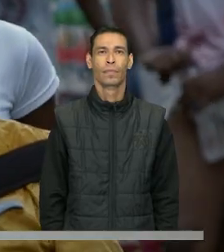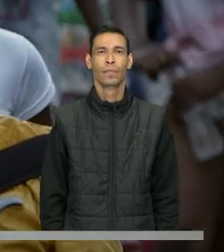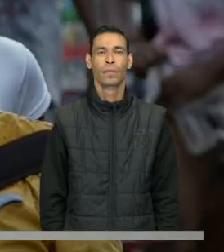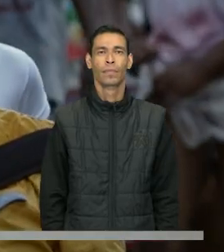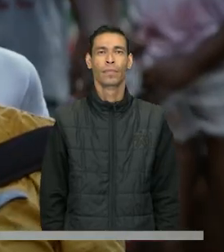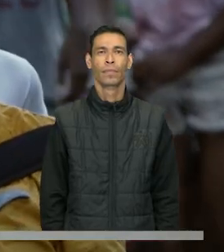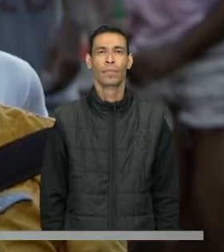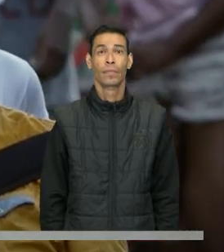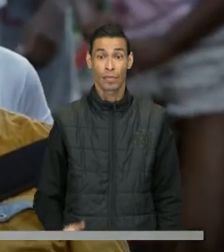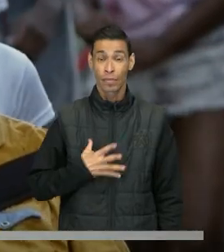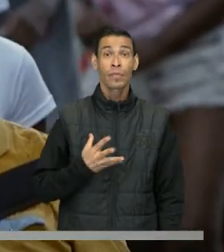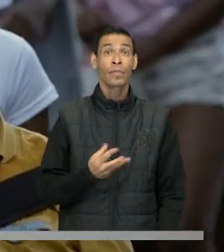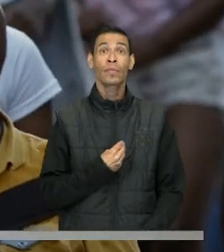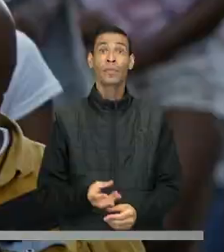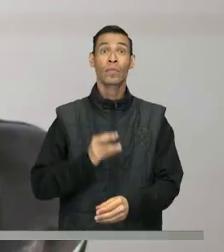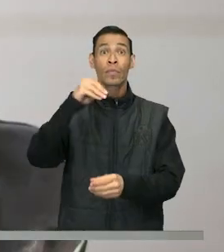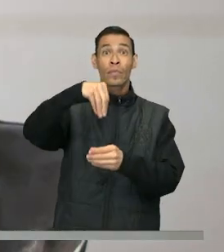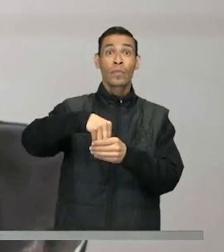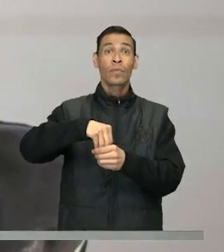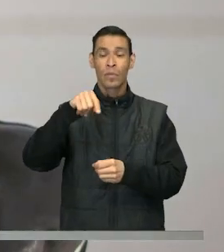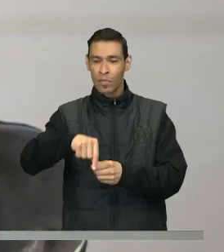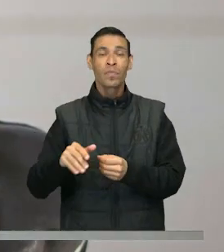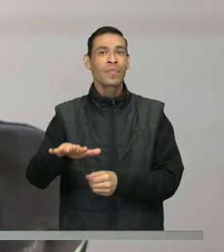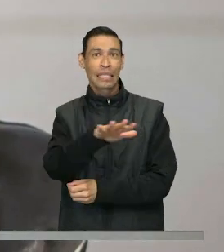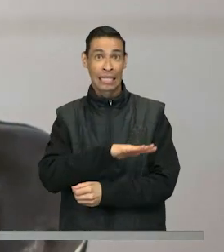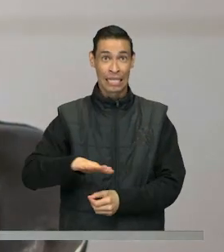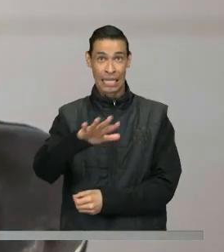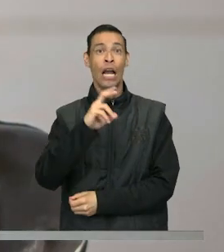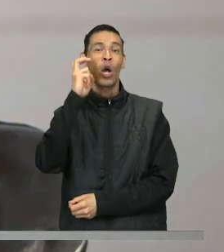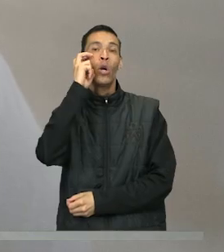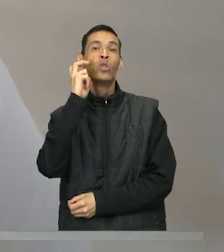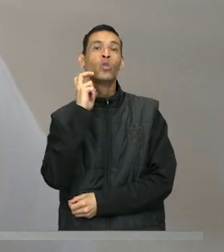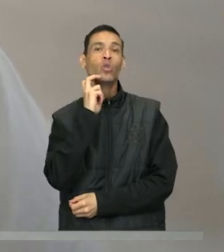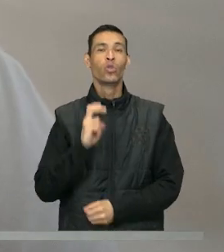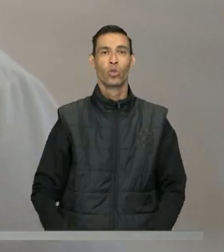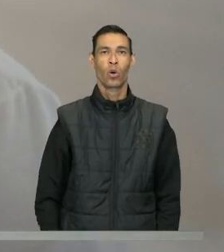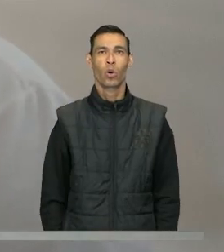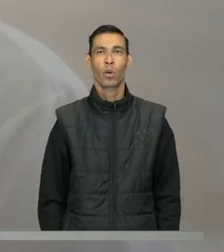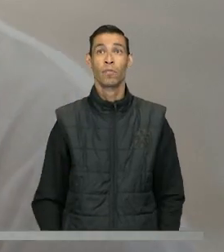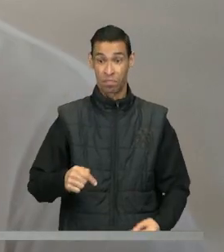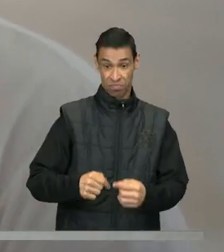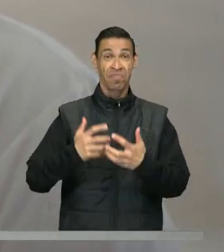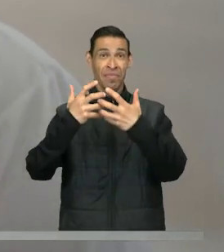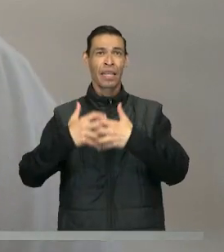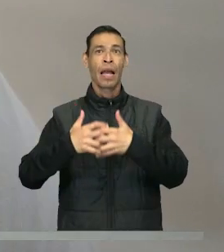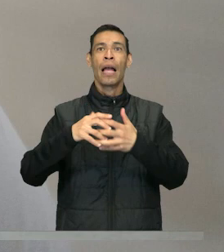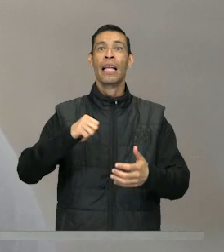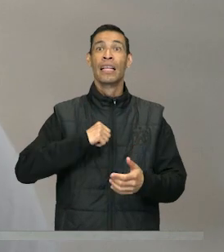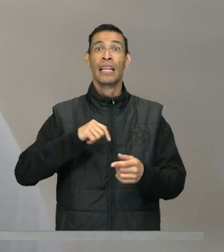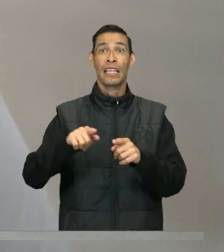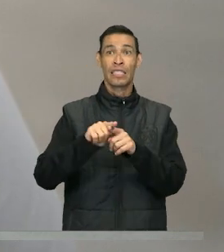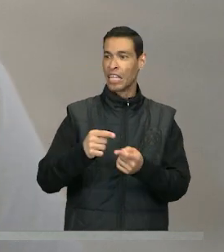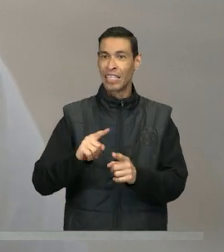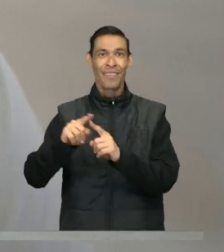Estamos ubicados en el departamento del Chocó. Menguante es una empresa que se dedica a la transformación